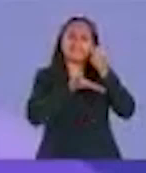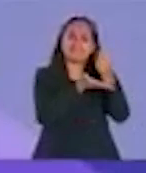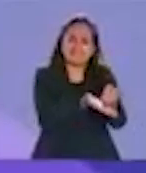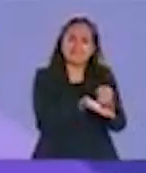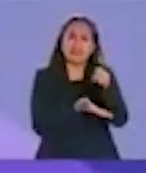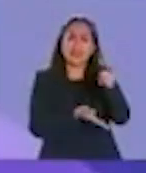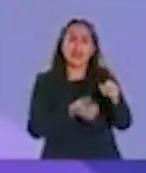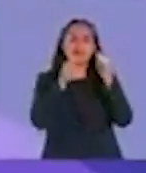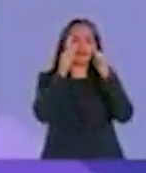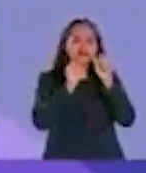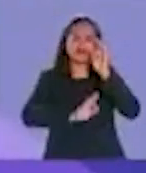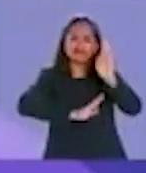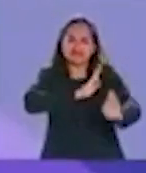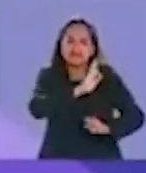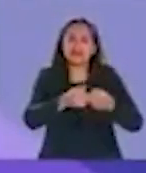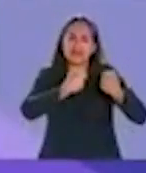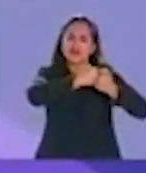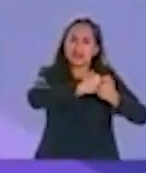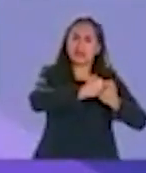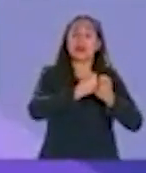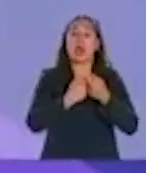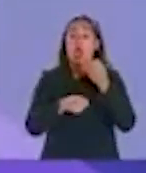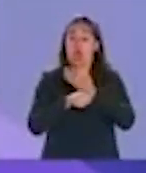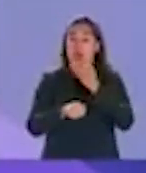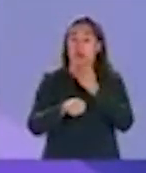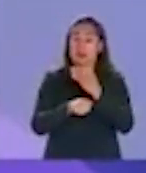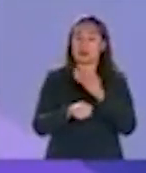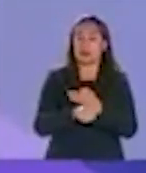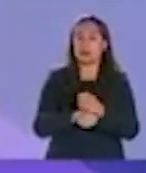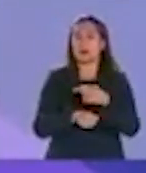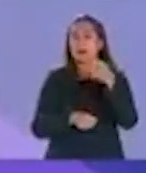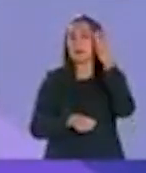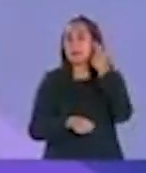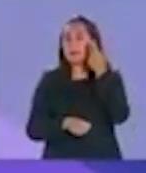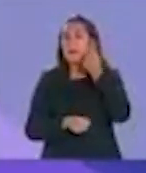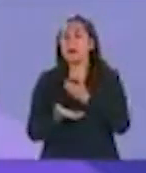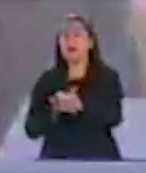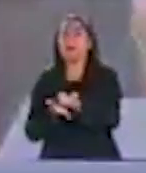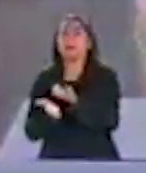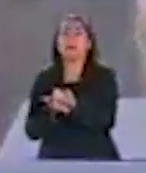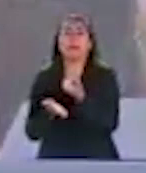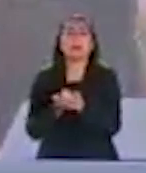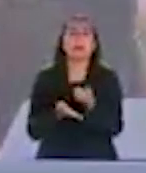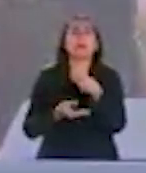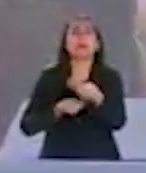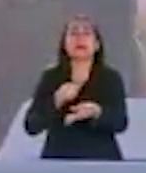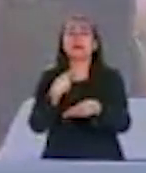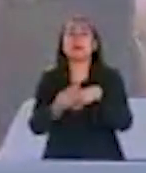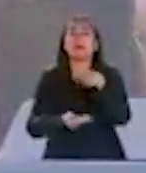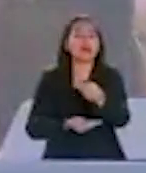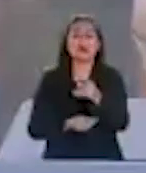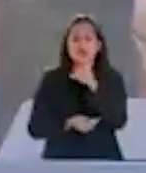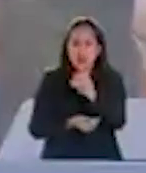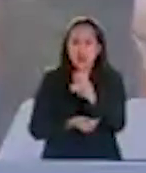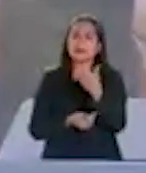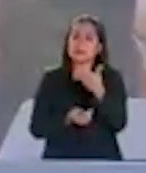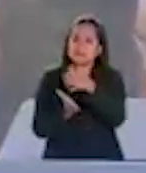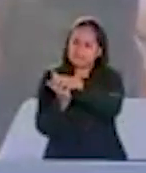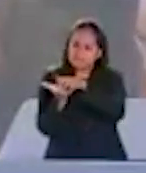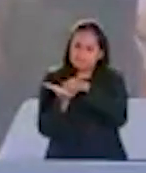hoy desperdiciamos en el asistencialismo que solamente provoca más pobreza candiato na ya por